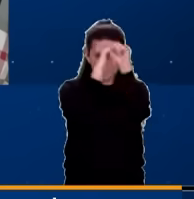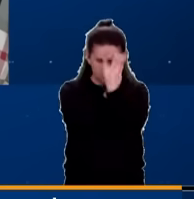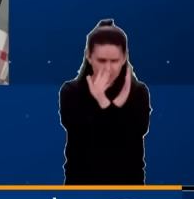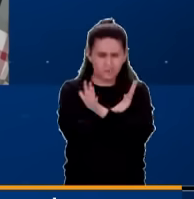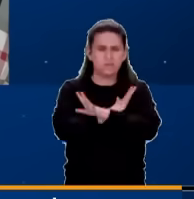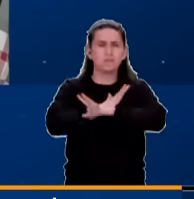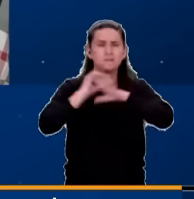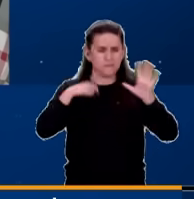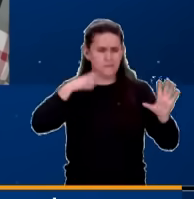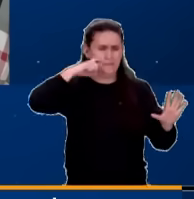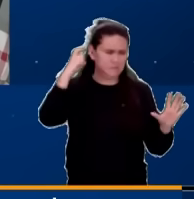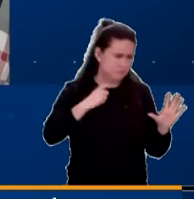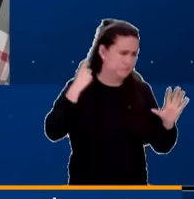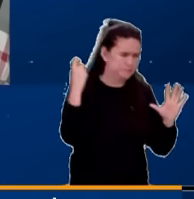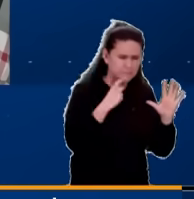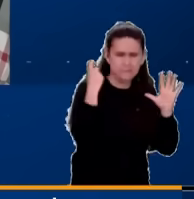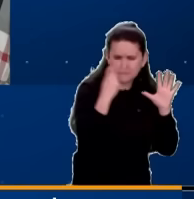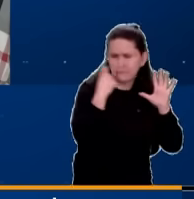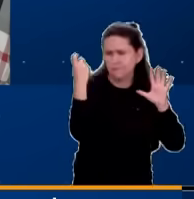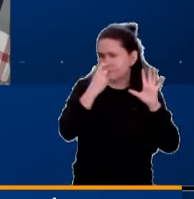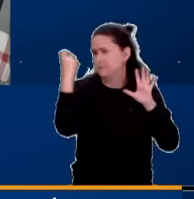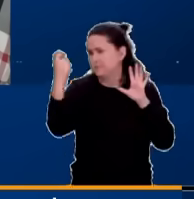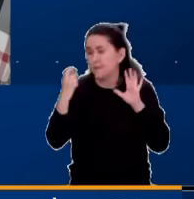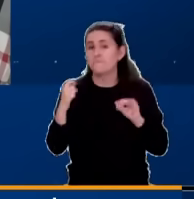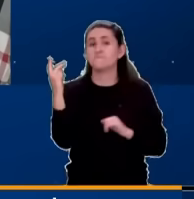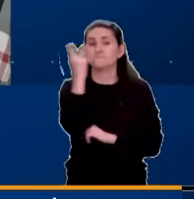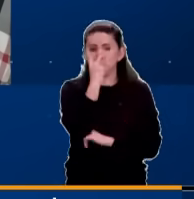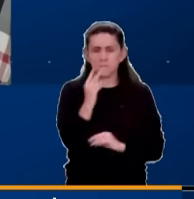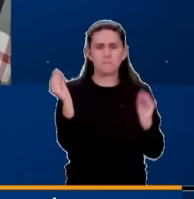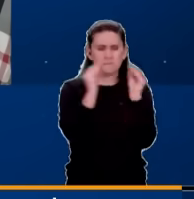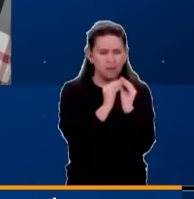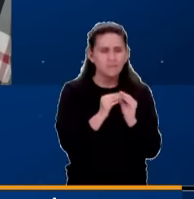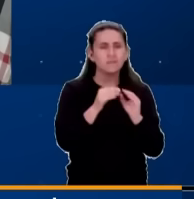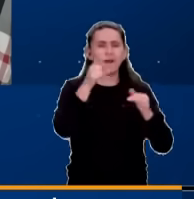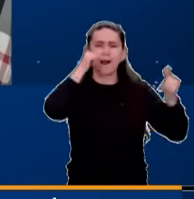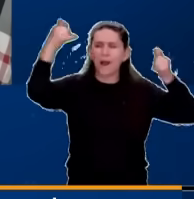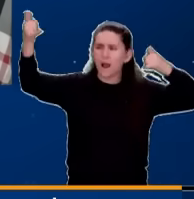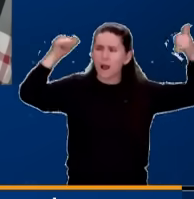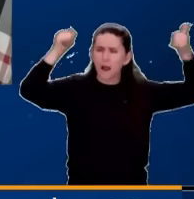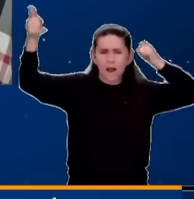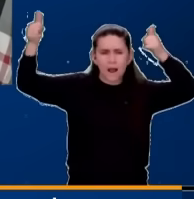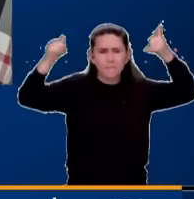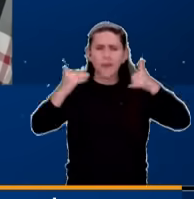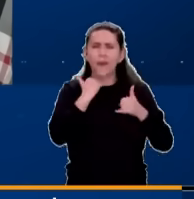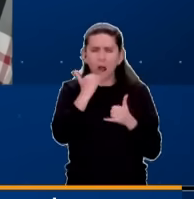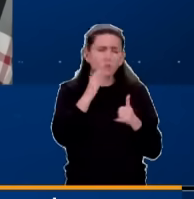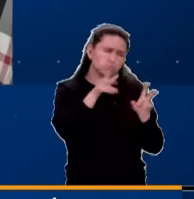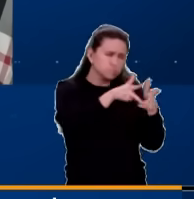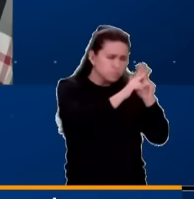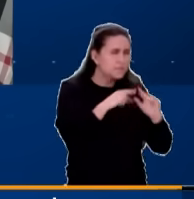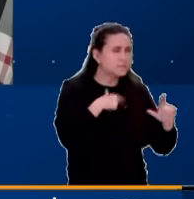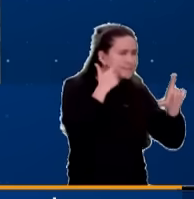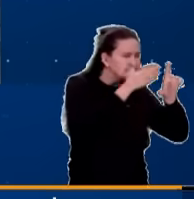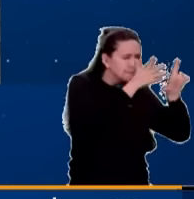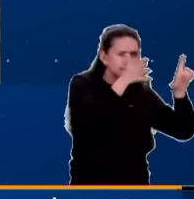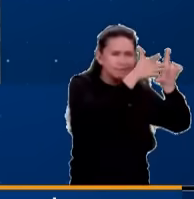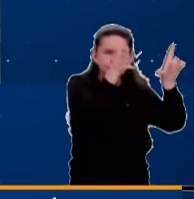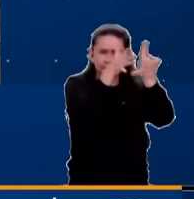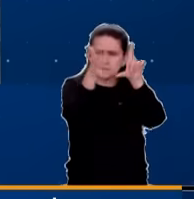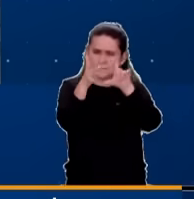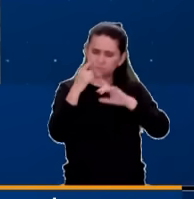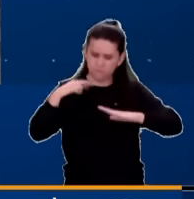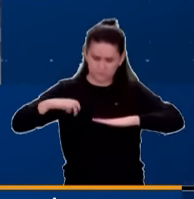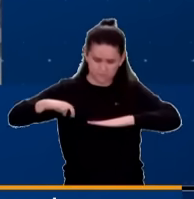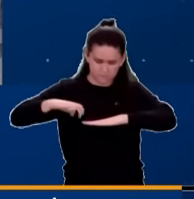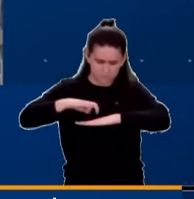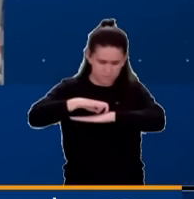el otro día amanecí también a buscarla, a revisar las cámaras de los vecinos, y pues todo el punto apuntaba que ella no había pasado